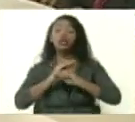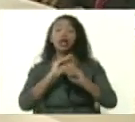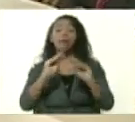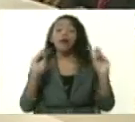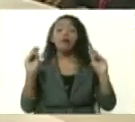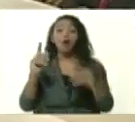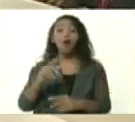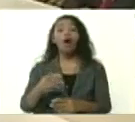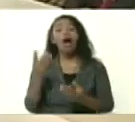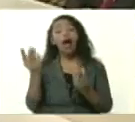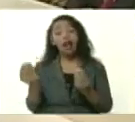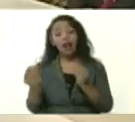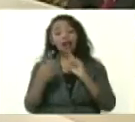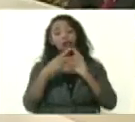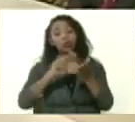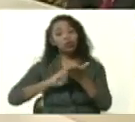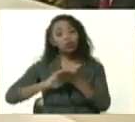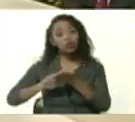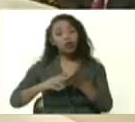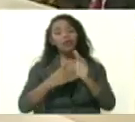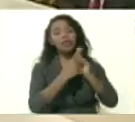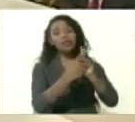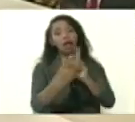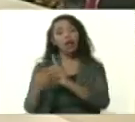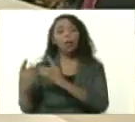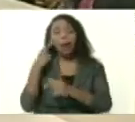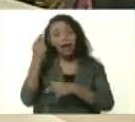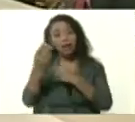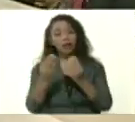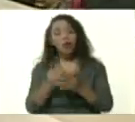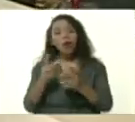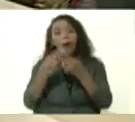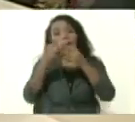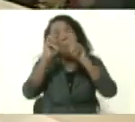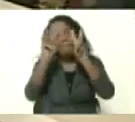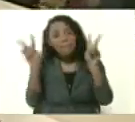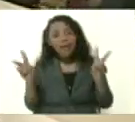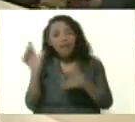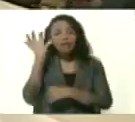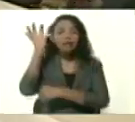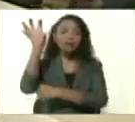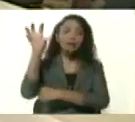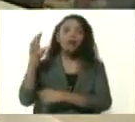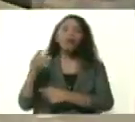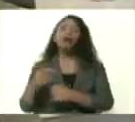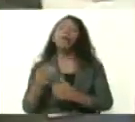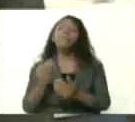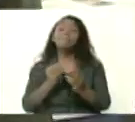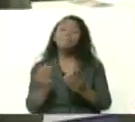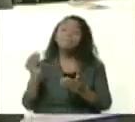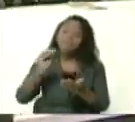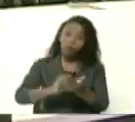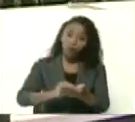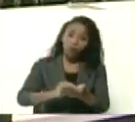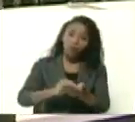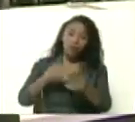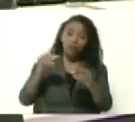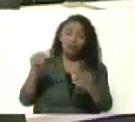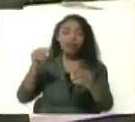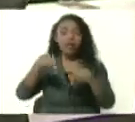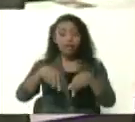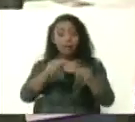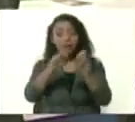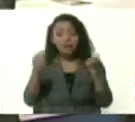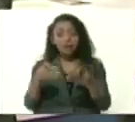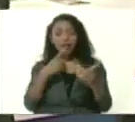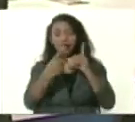la reconciliación, al diálogo, todo ello para preservar la paz de la nación. Como parte de la instalación de esta mesa de diálogo en el mes